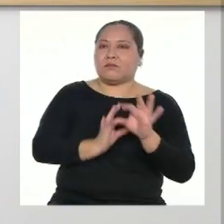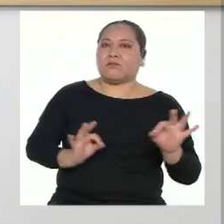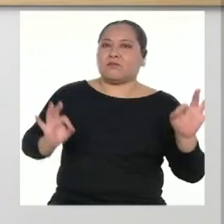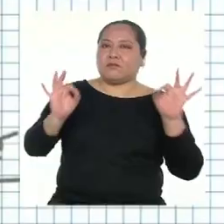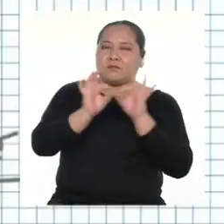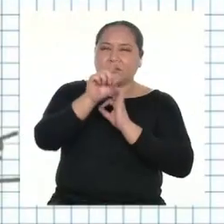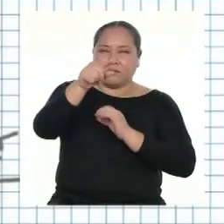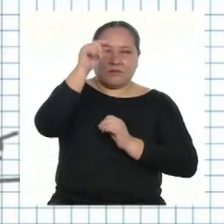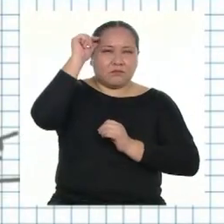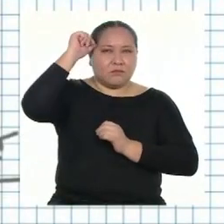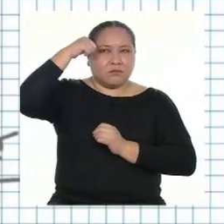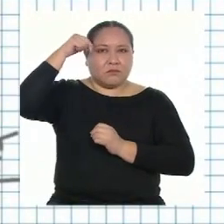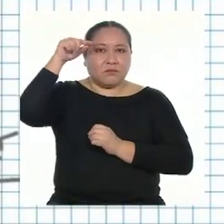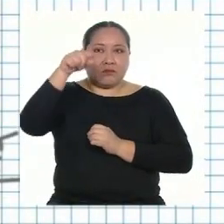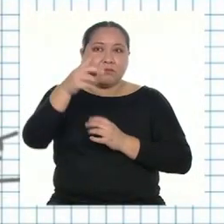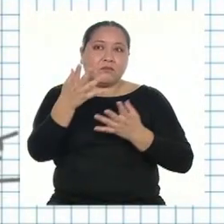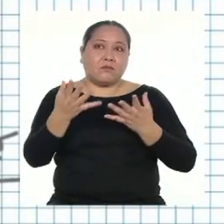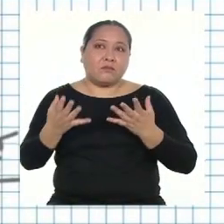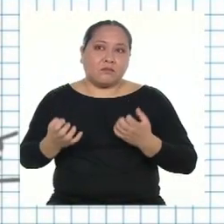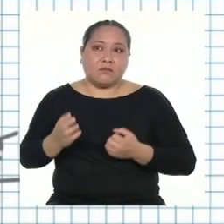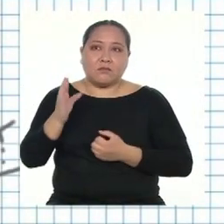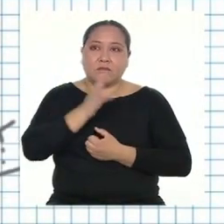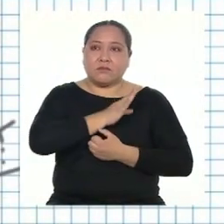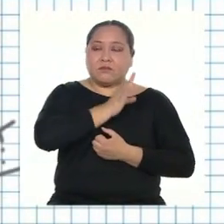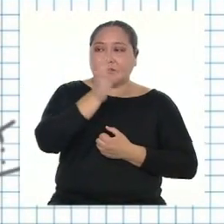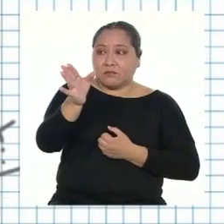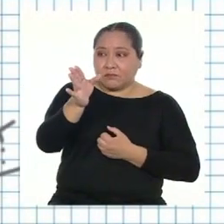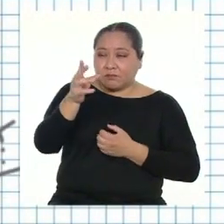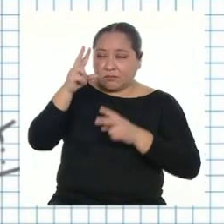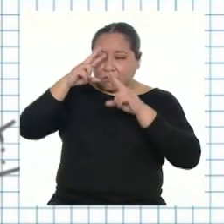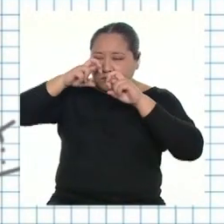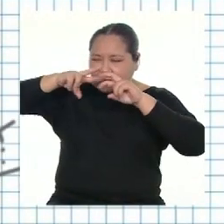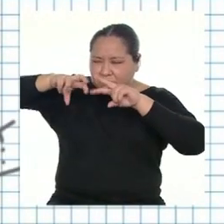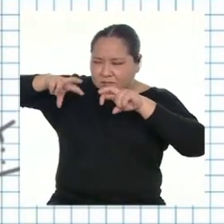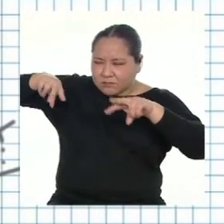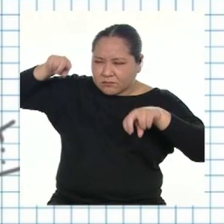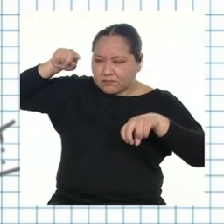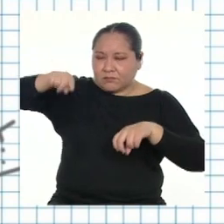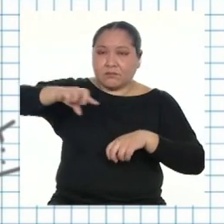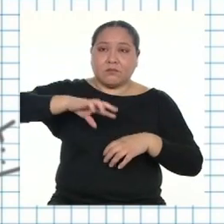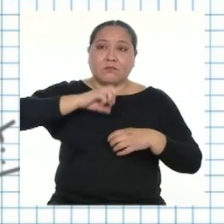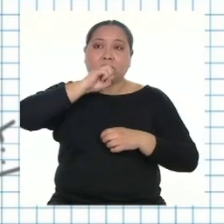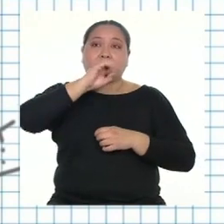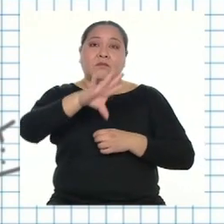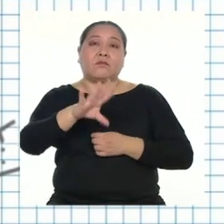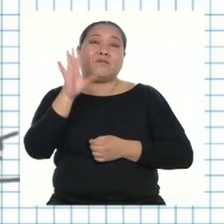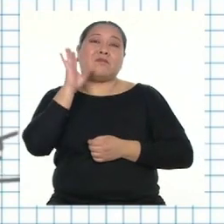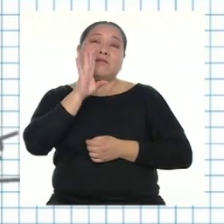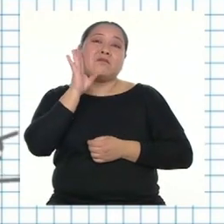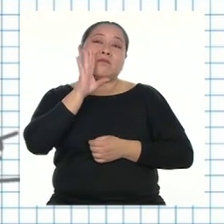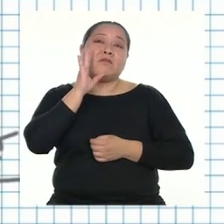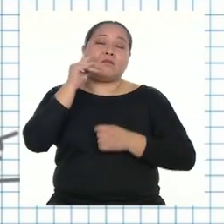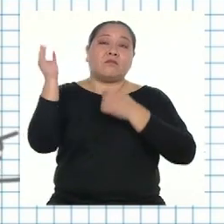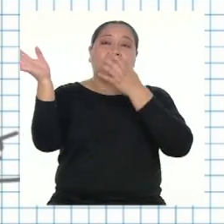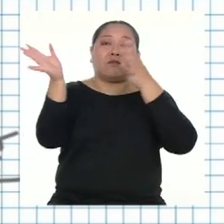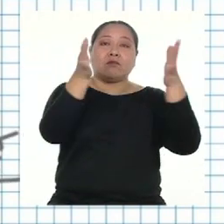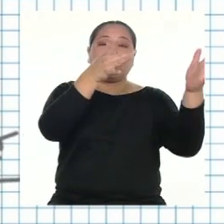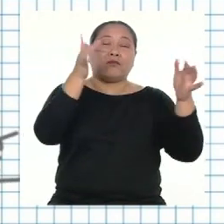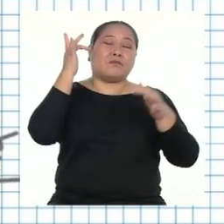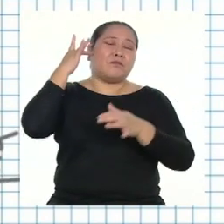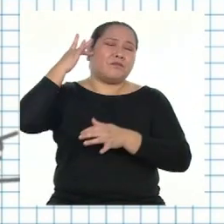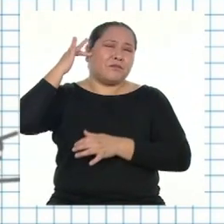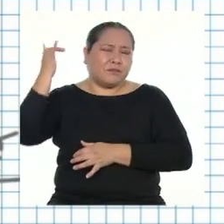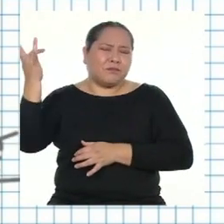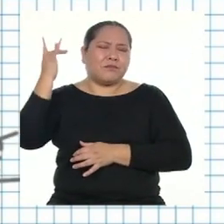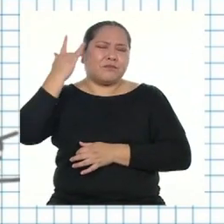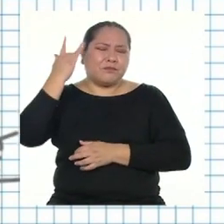recuerdes esto. Si quisiéramos ir aún más allá, podríamos decir que la contaminación del aire y el ruido que